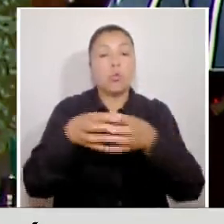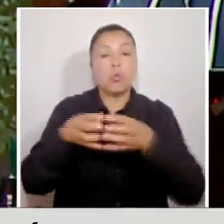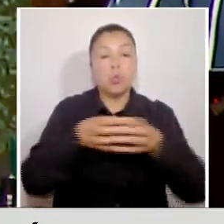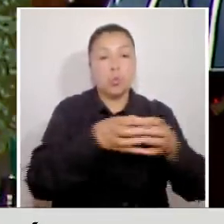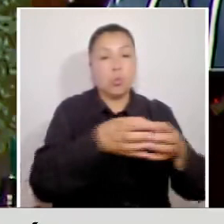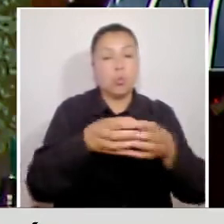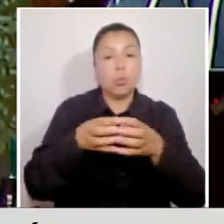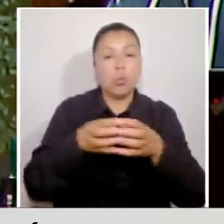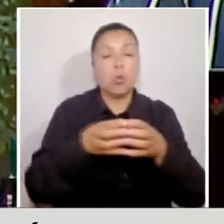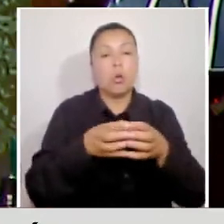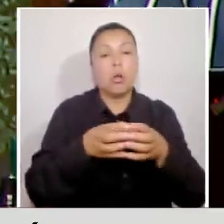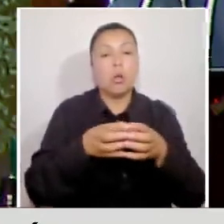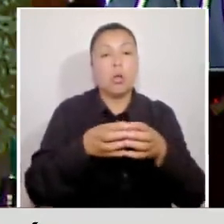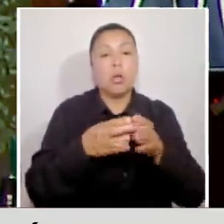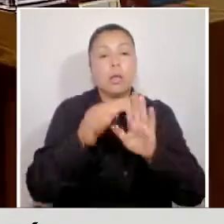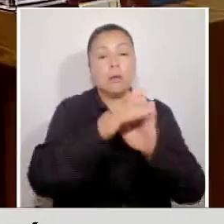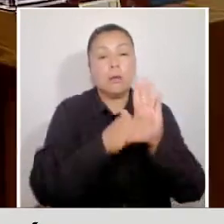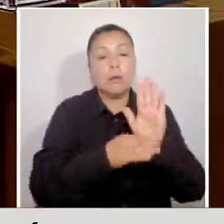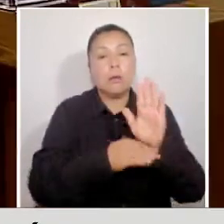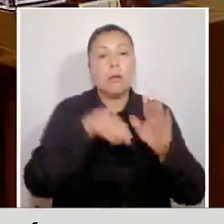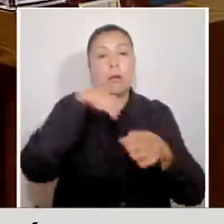expone en